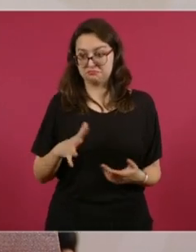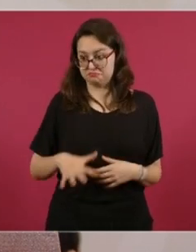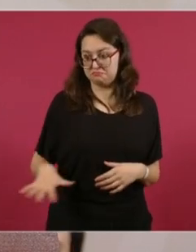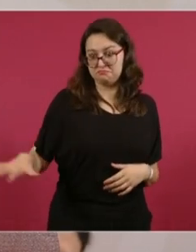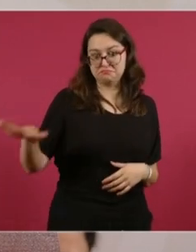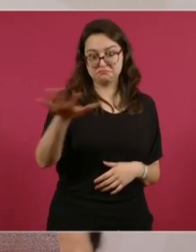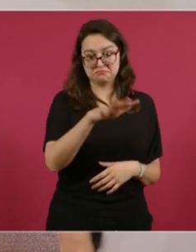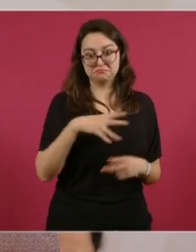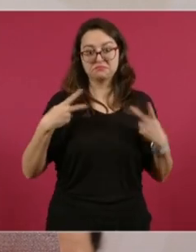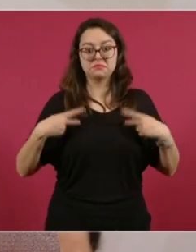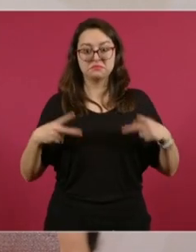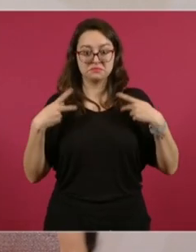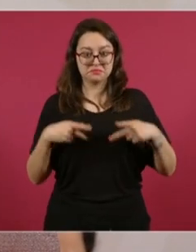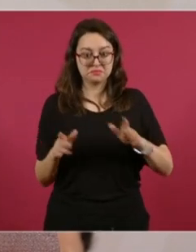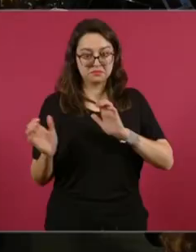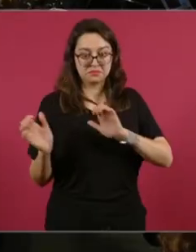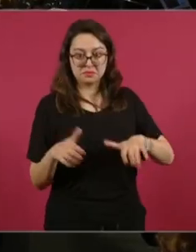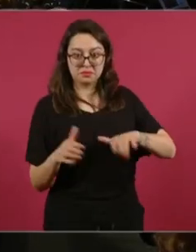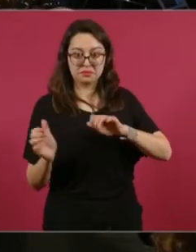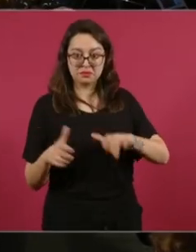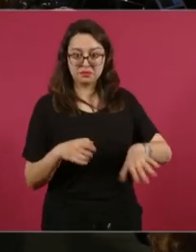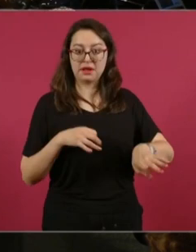Salina Cruz?